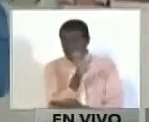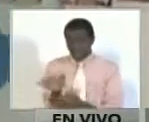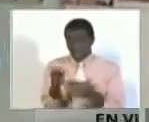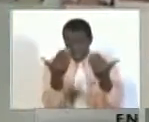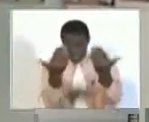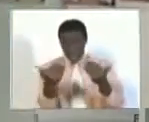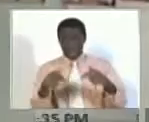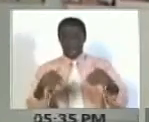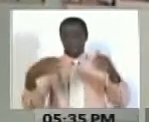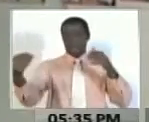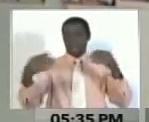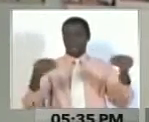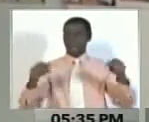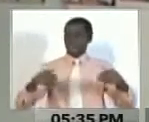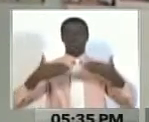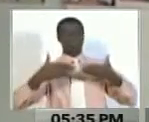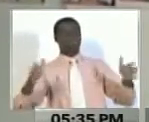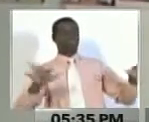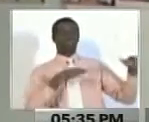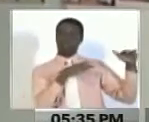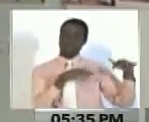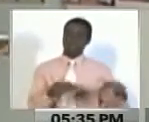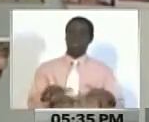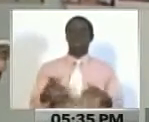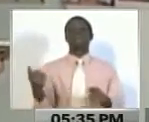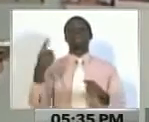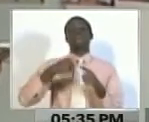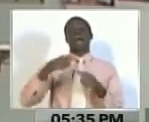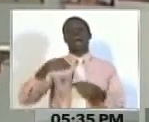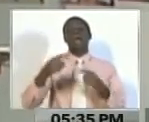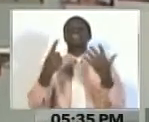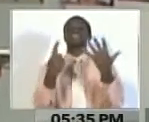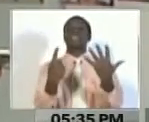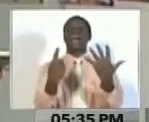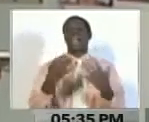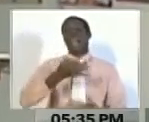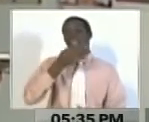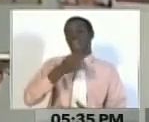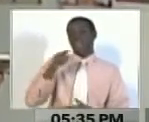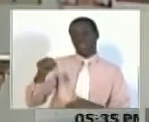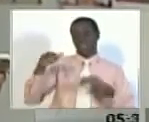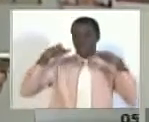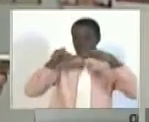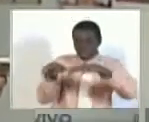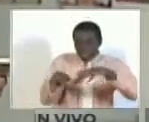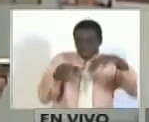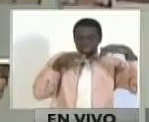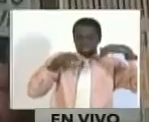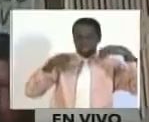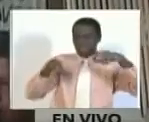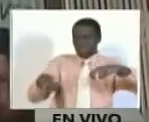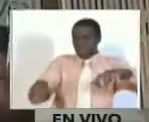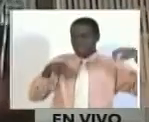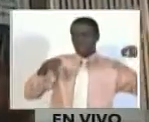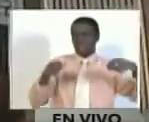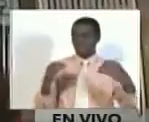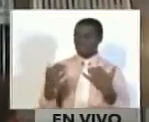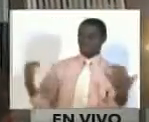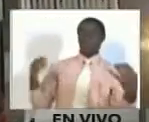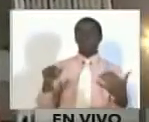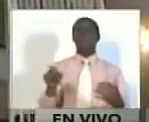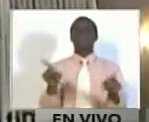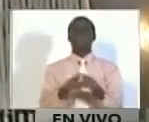espacios abiertos de Teresa Carreño. Y hoy además a las 6 de la tarde hay una gala en la Sala Río Reina que tiene el sistema acústico